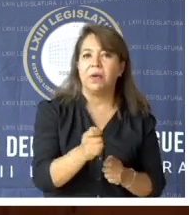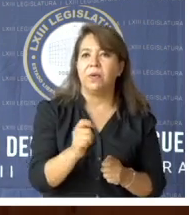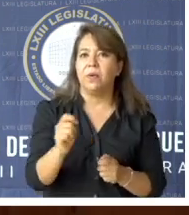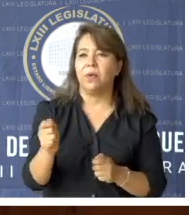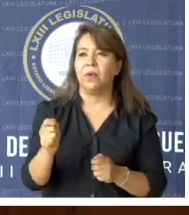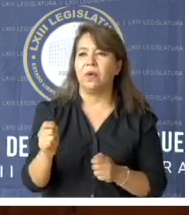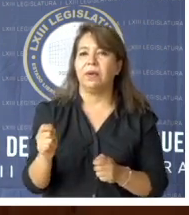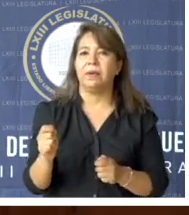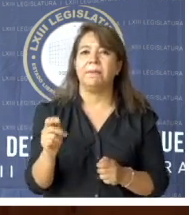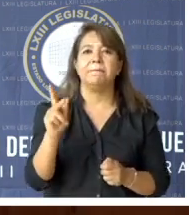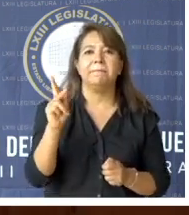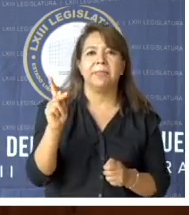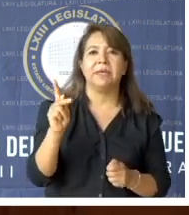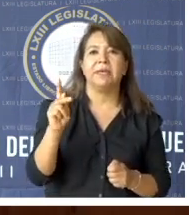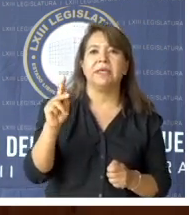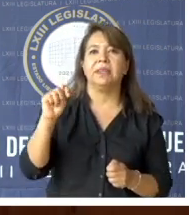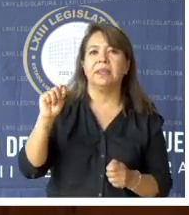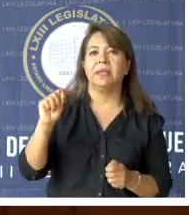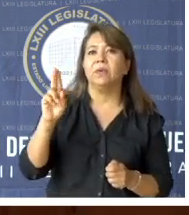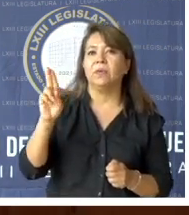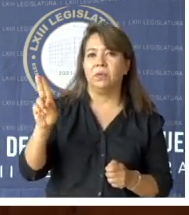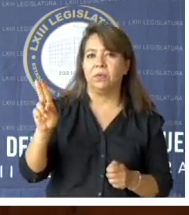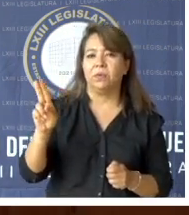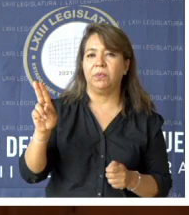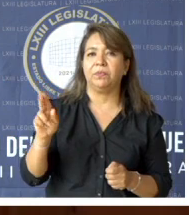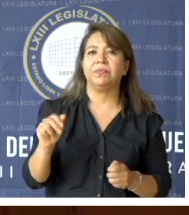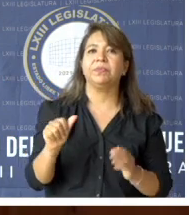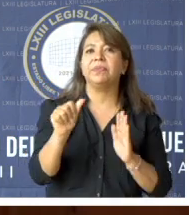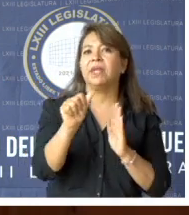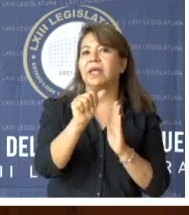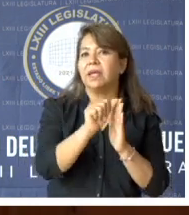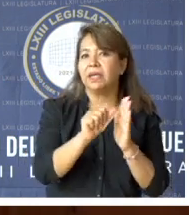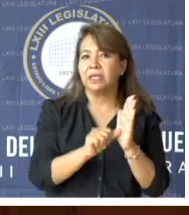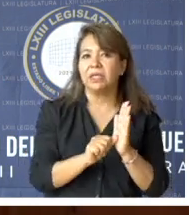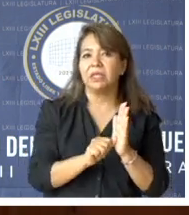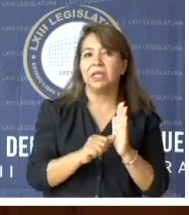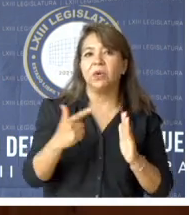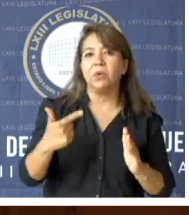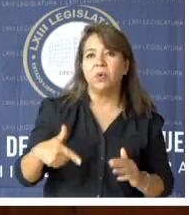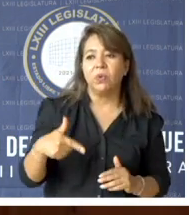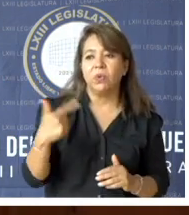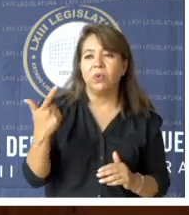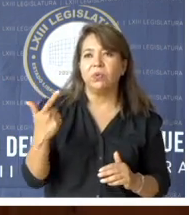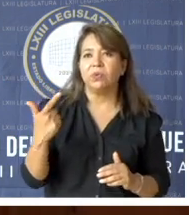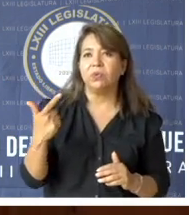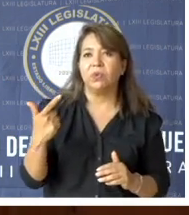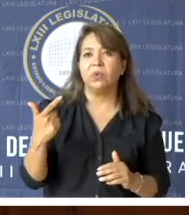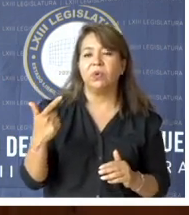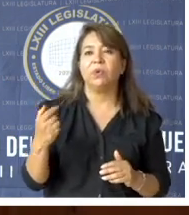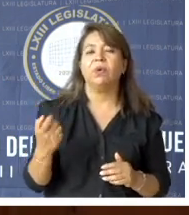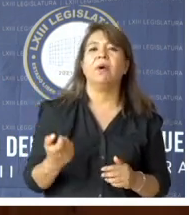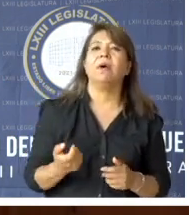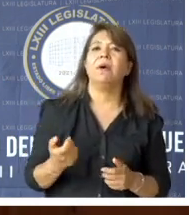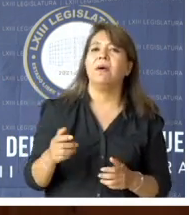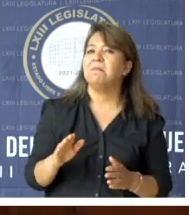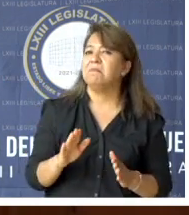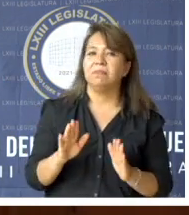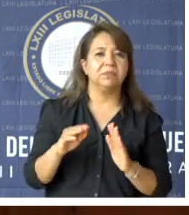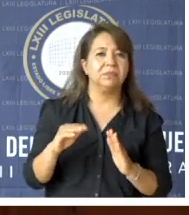PTU, los cuales quedaron como sigue. Artículo 12. Queda prohibida la subcontratación del